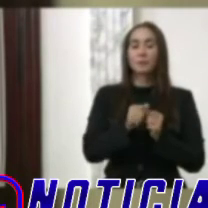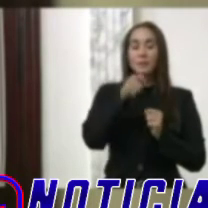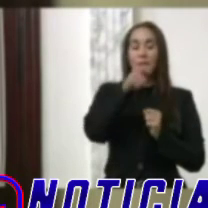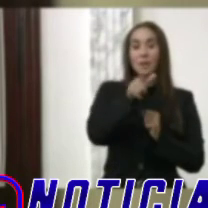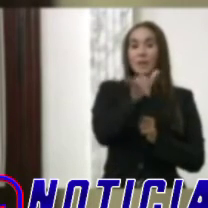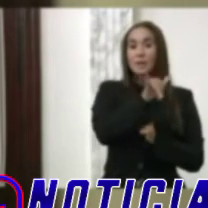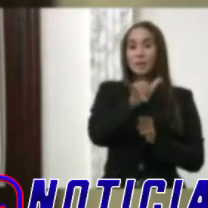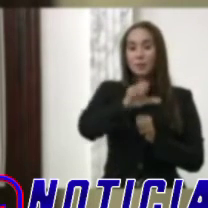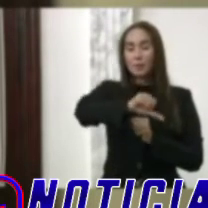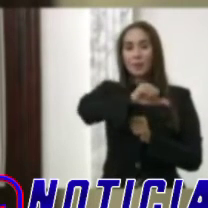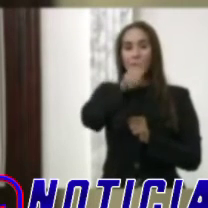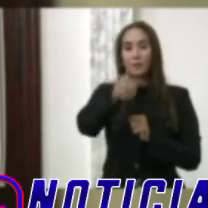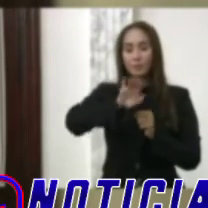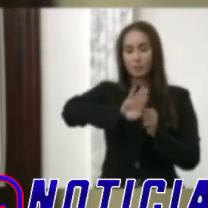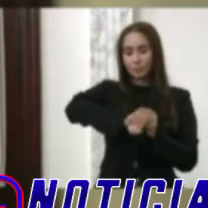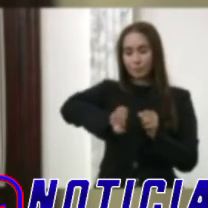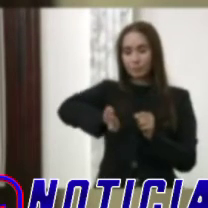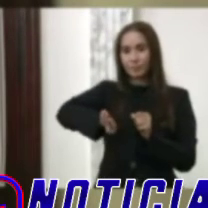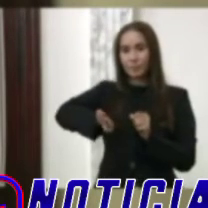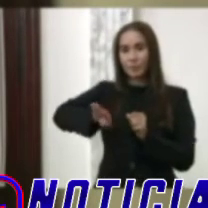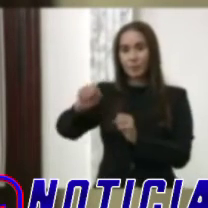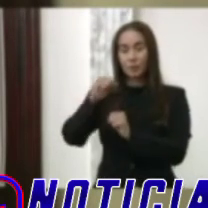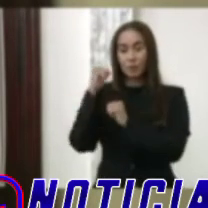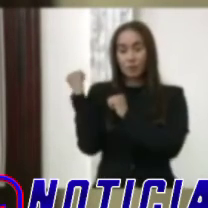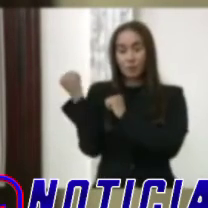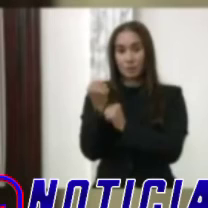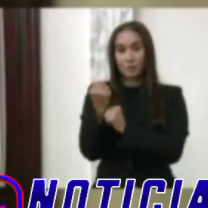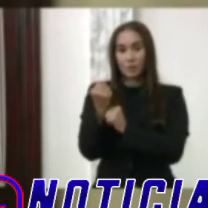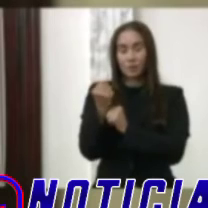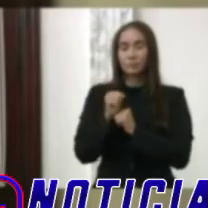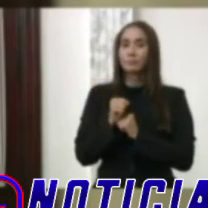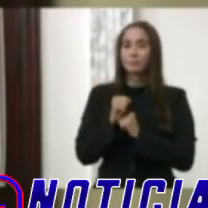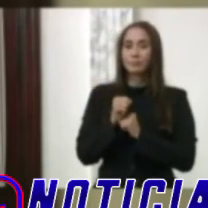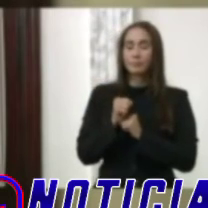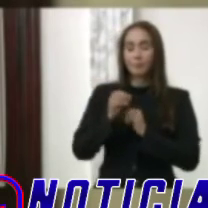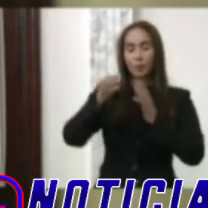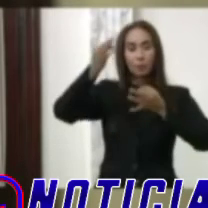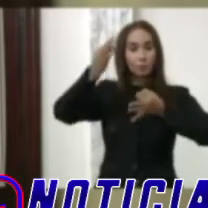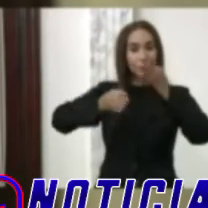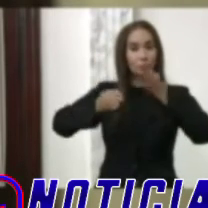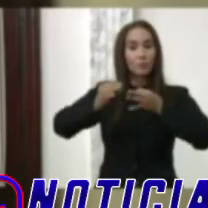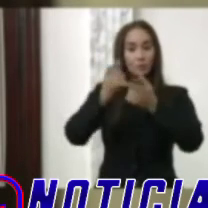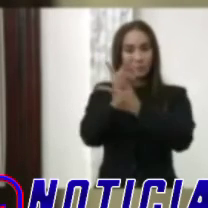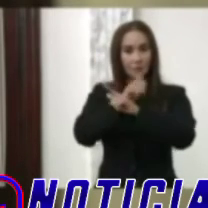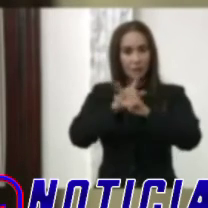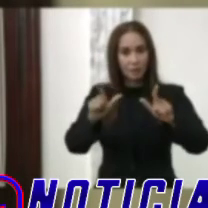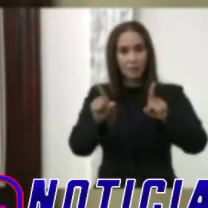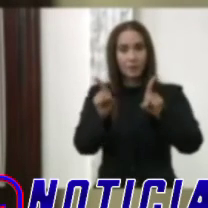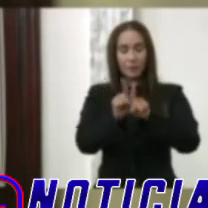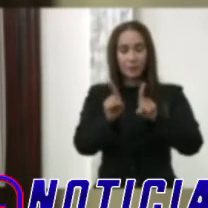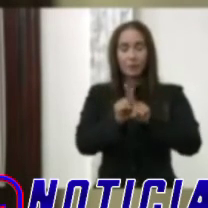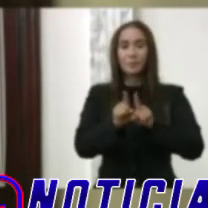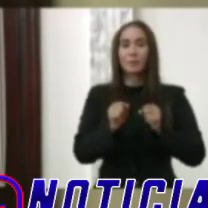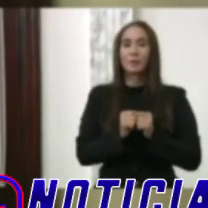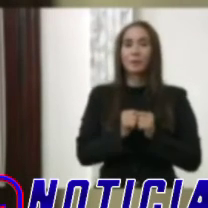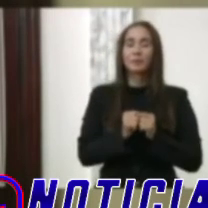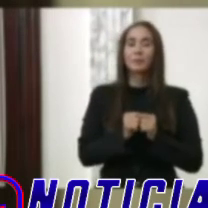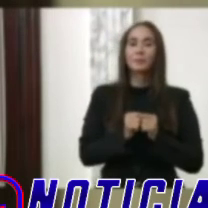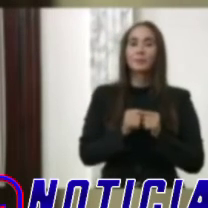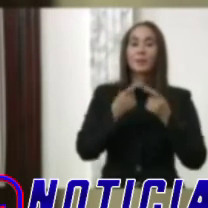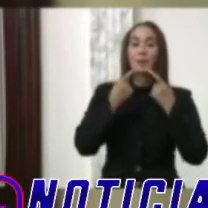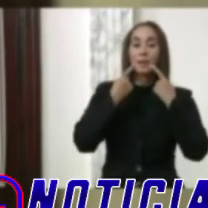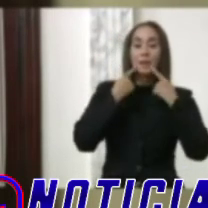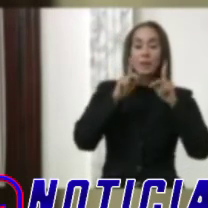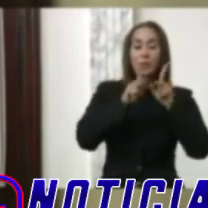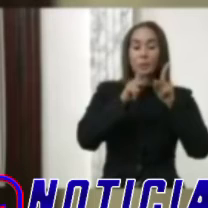que lo es la separación de poderes, una justicia independiente o la libertad de asociación. El periodismo